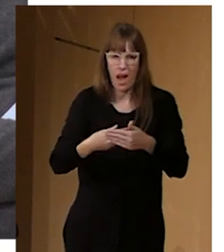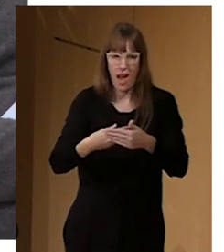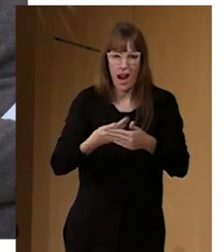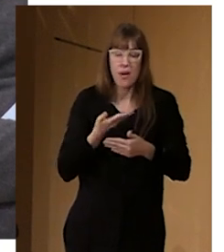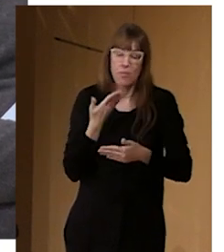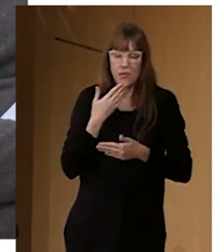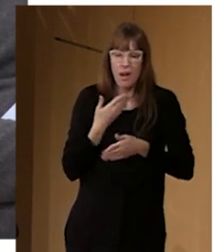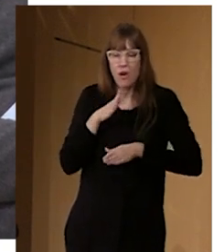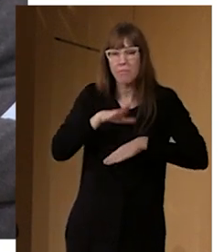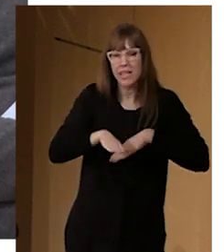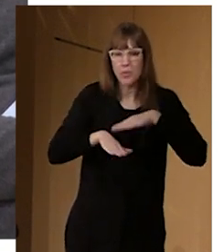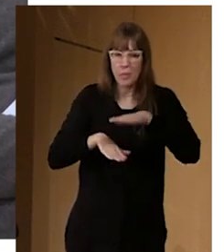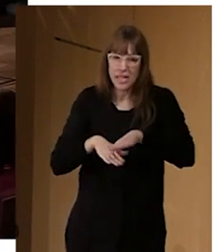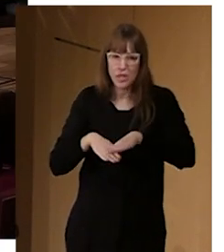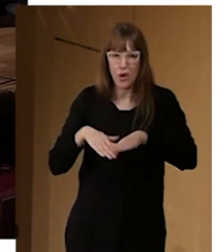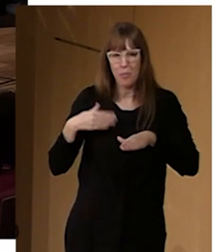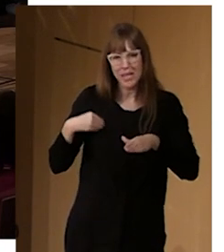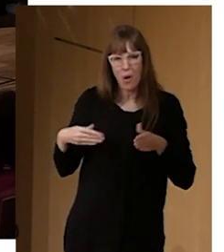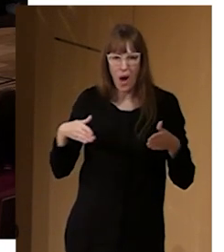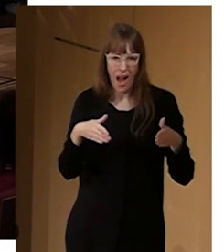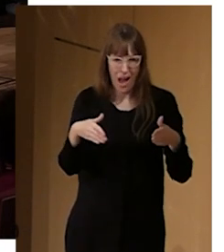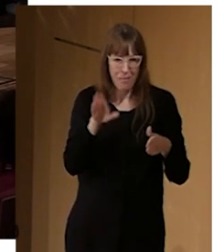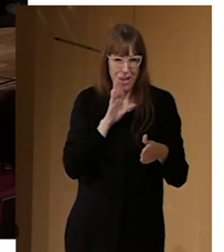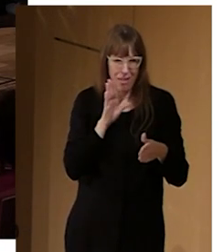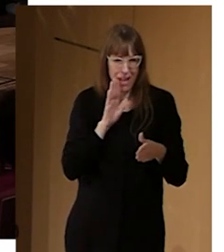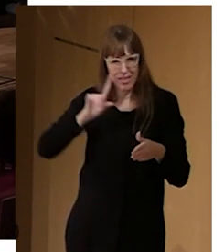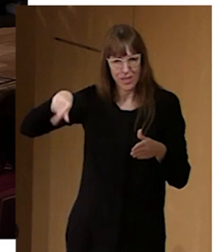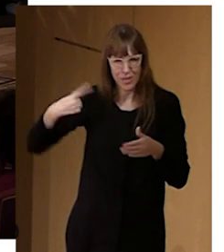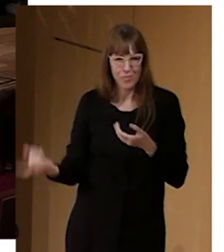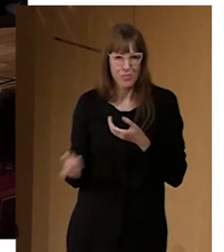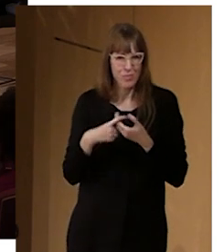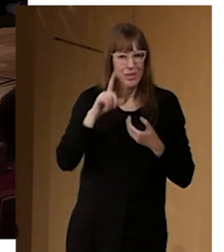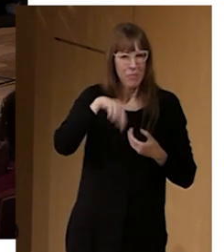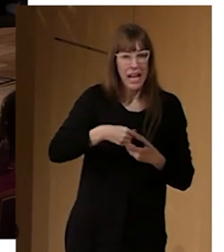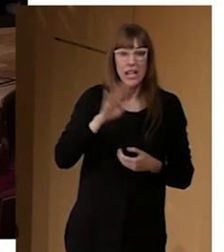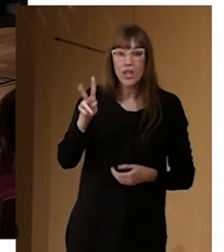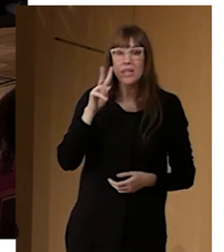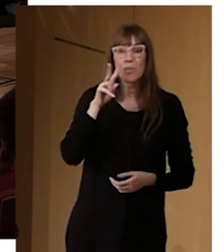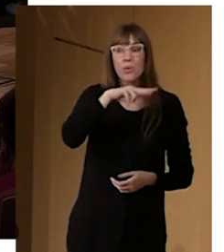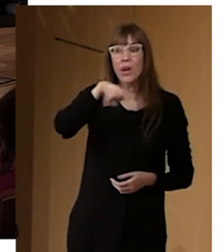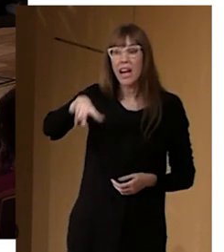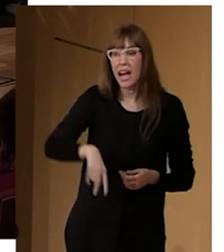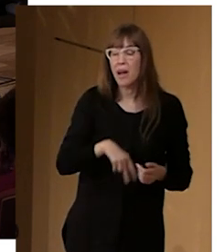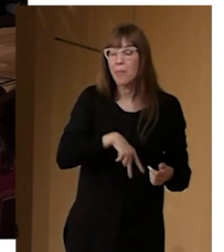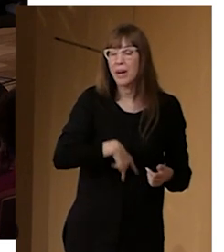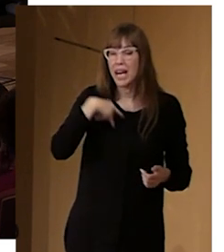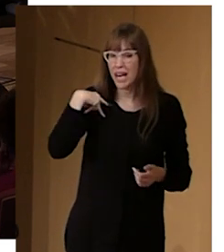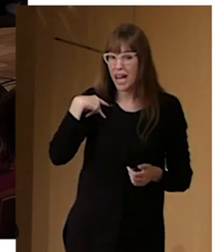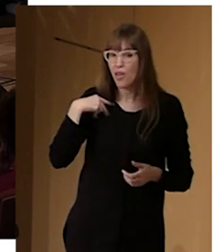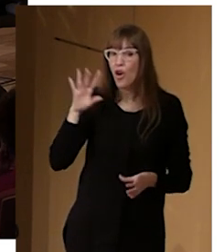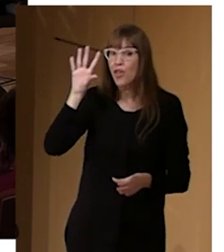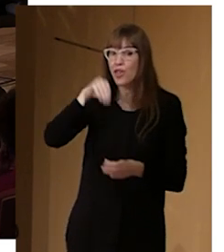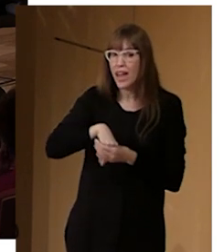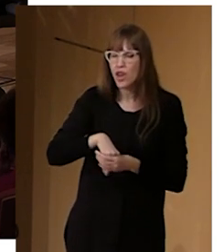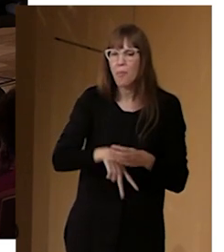en ese en ese camino estamos también no entonces bueno la actividad de invencibles en el Prado se enmarca dentro de un programa más amplio que se llama